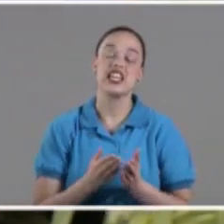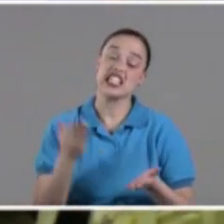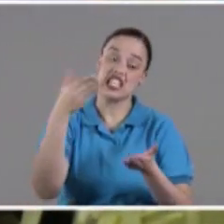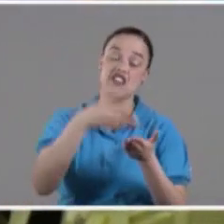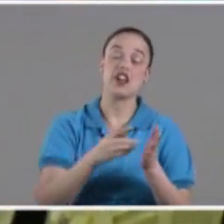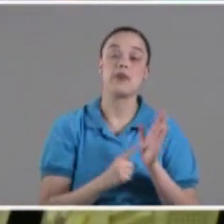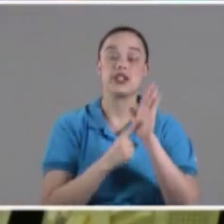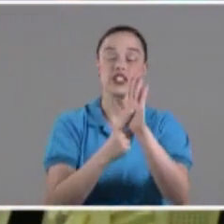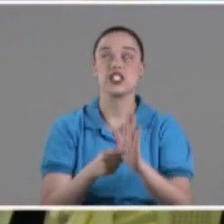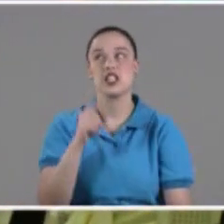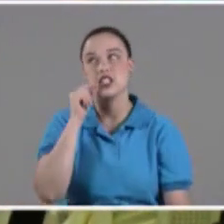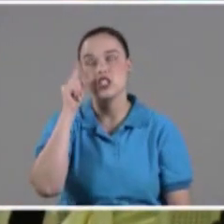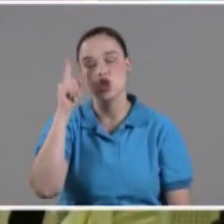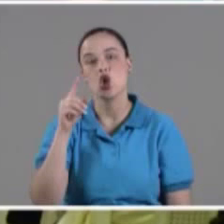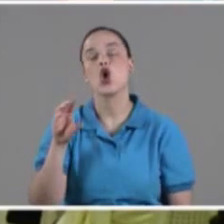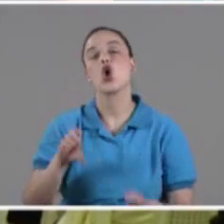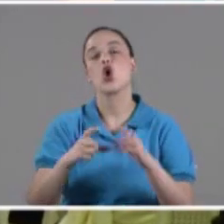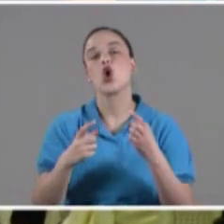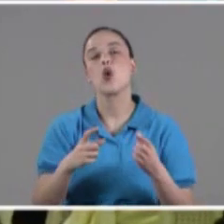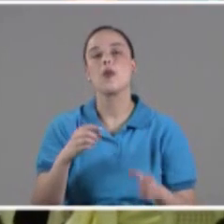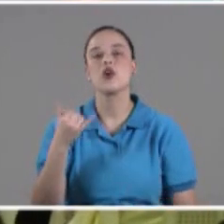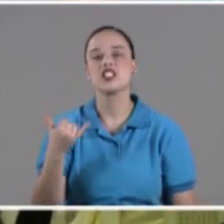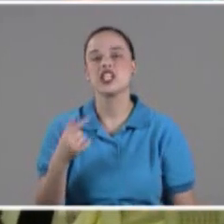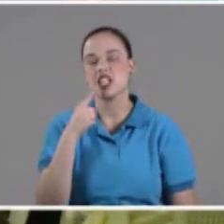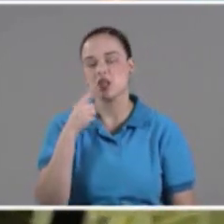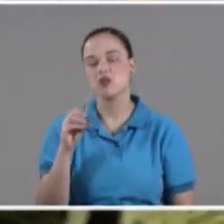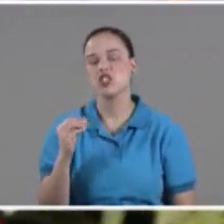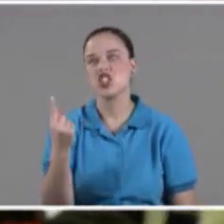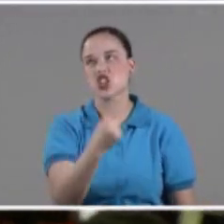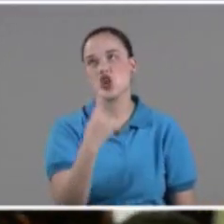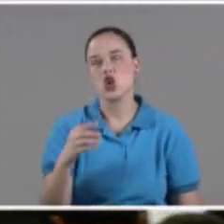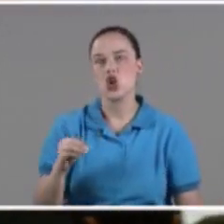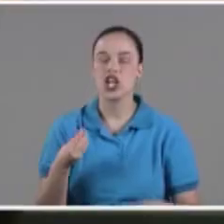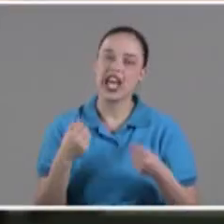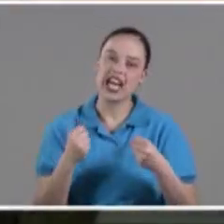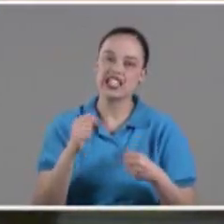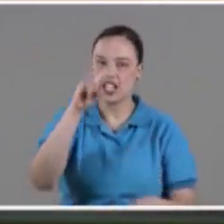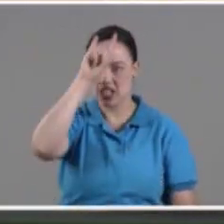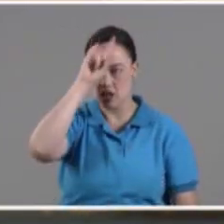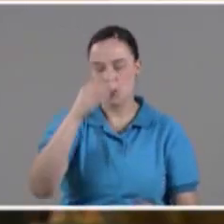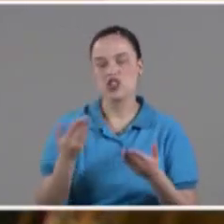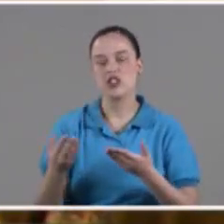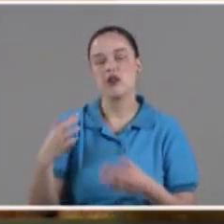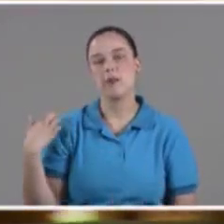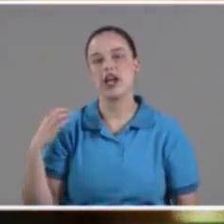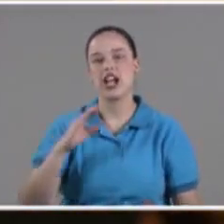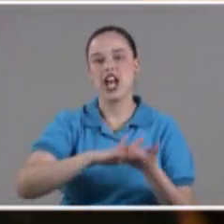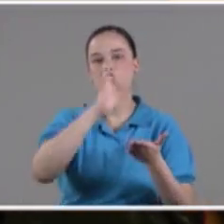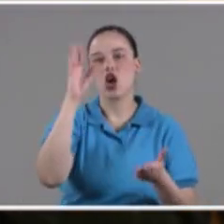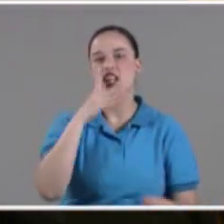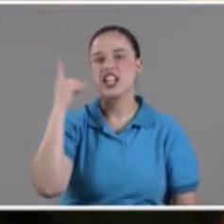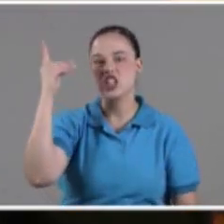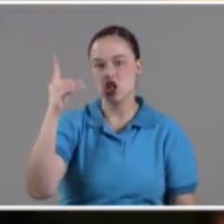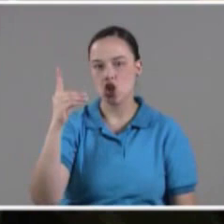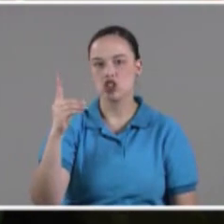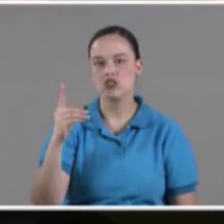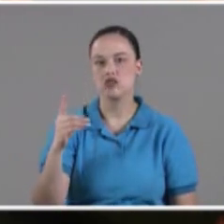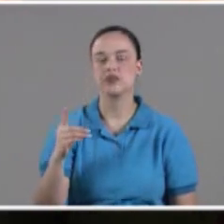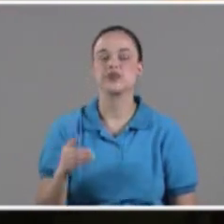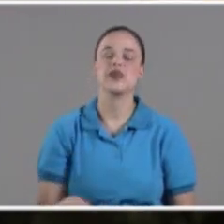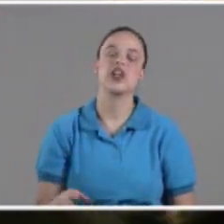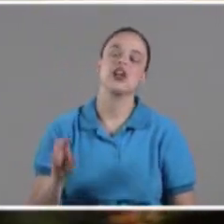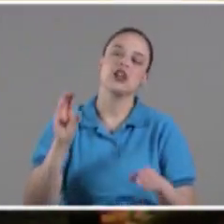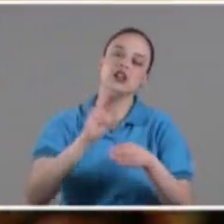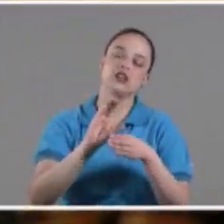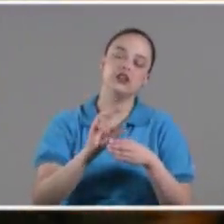pero como ya dijimos que todo lo que hace el sirve para la gloria de Dios Hermano aún las cosas malas